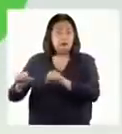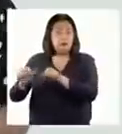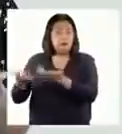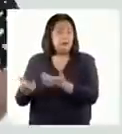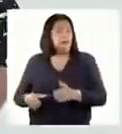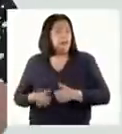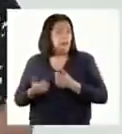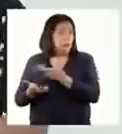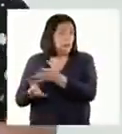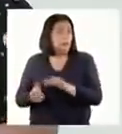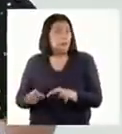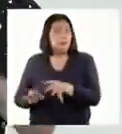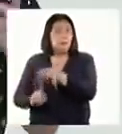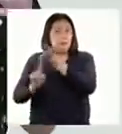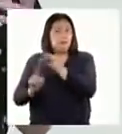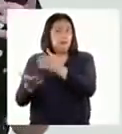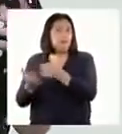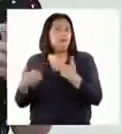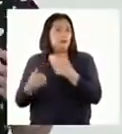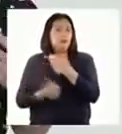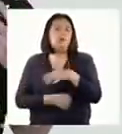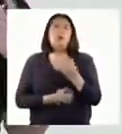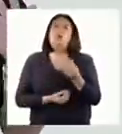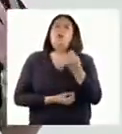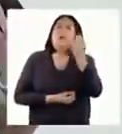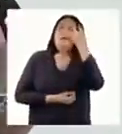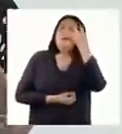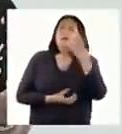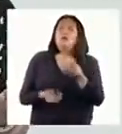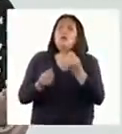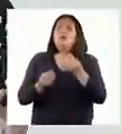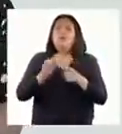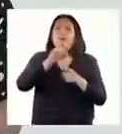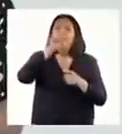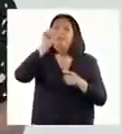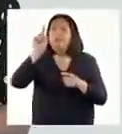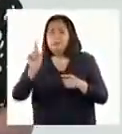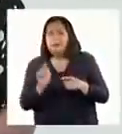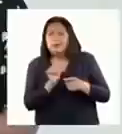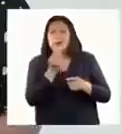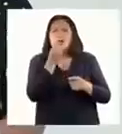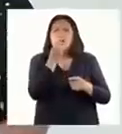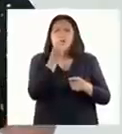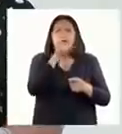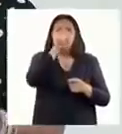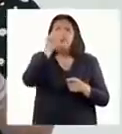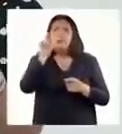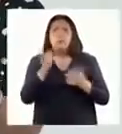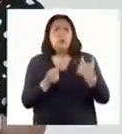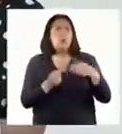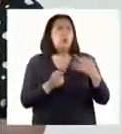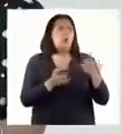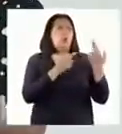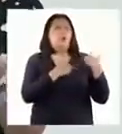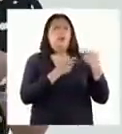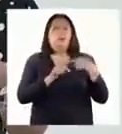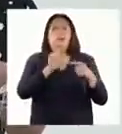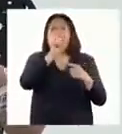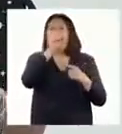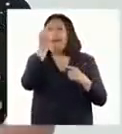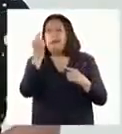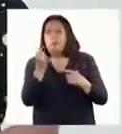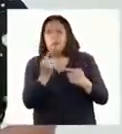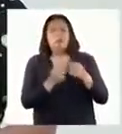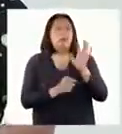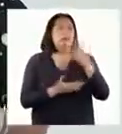animales. Eso lo logramos entendiendo cómo son las cadenas alimentarias y qué rol fundamental cumple cada pieza, en